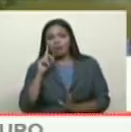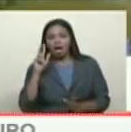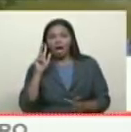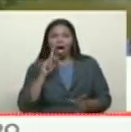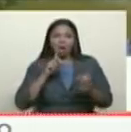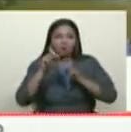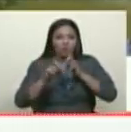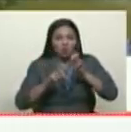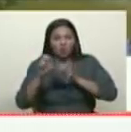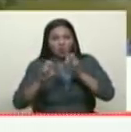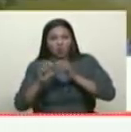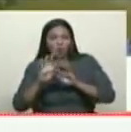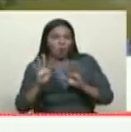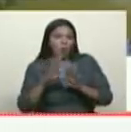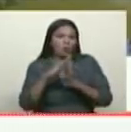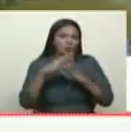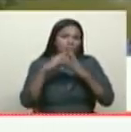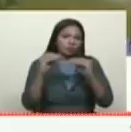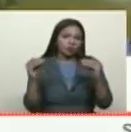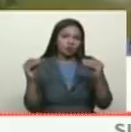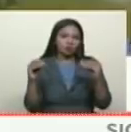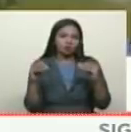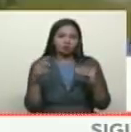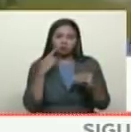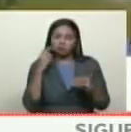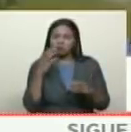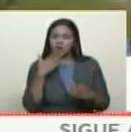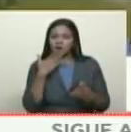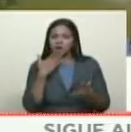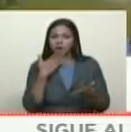todo. Y yo le agradezco